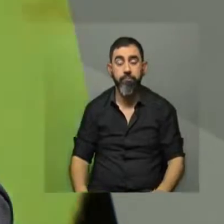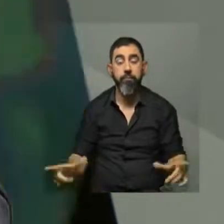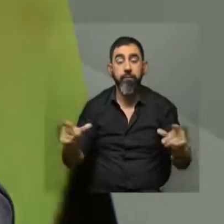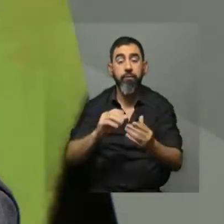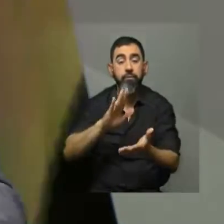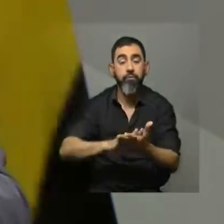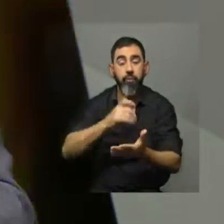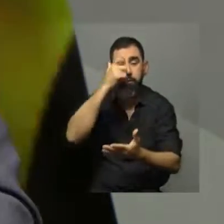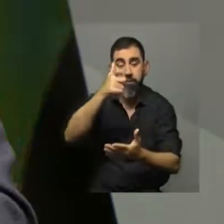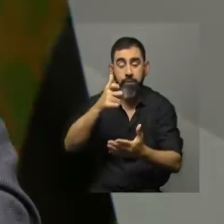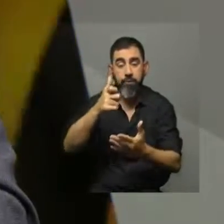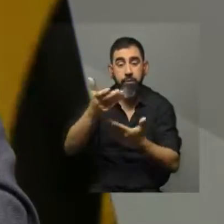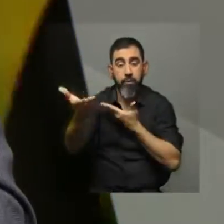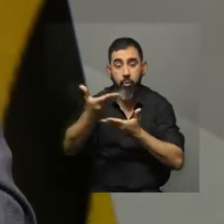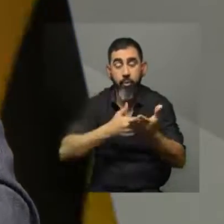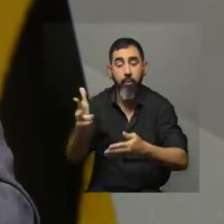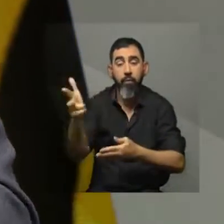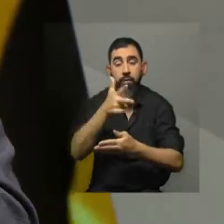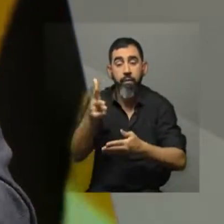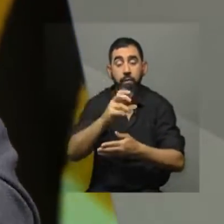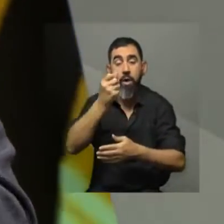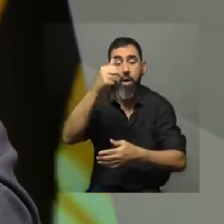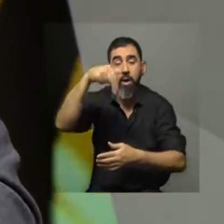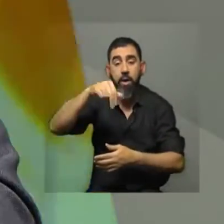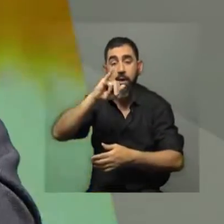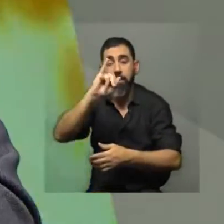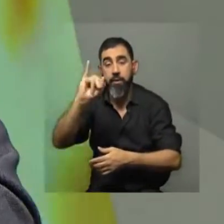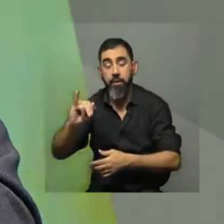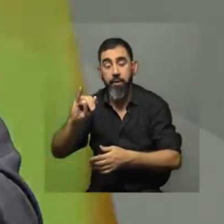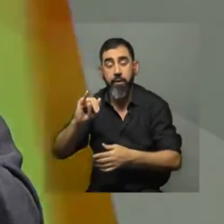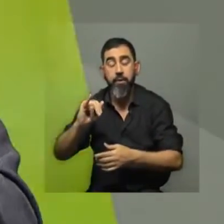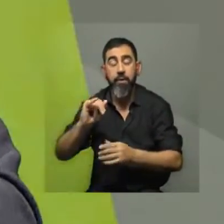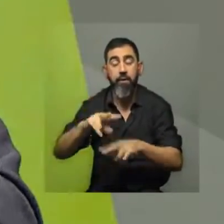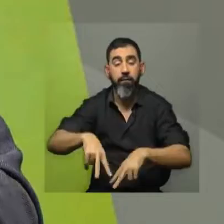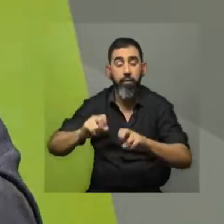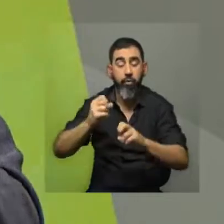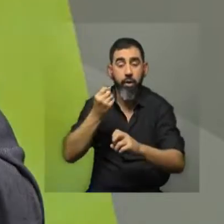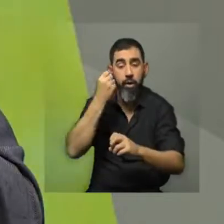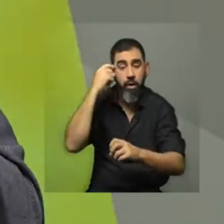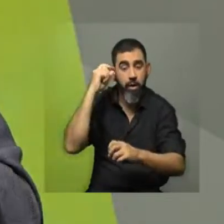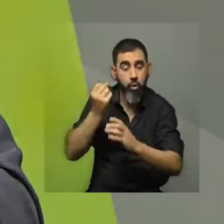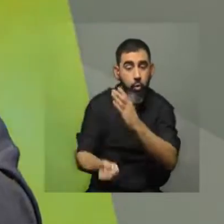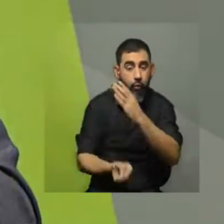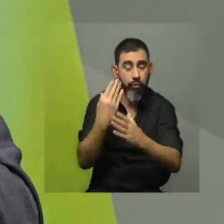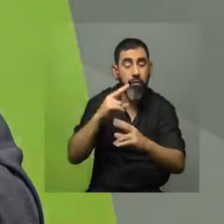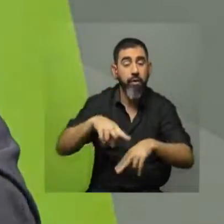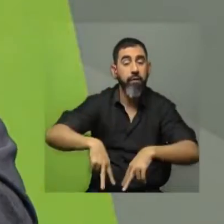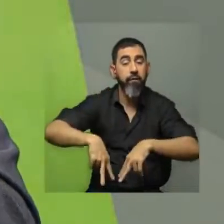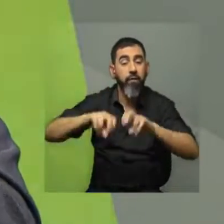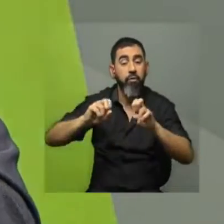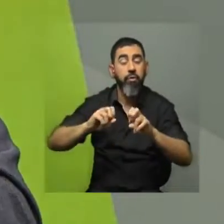Cerramos sobre ciencia, nos vamos a compartir un video generado por la ANI, por la Agencia Nacional de Investigación e Innovación. Vamos a hablar de investigaciones